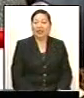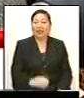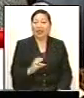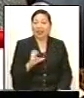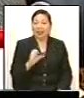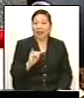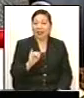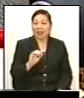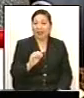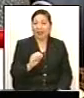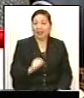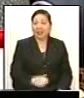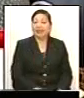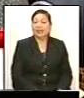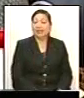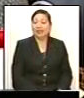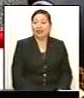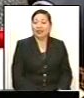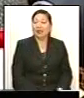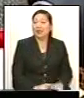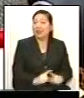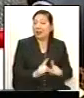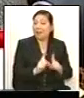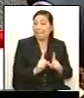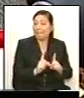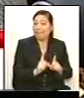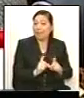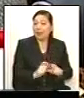para refrescarnos un poquito, le hizo una pregunta.